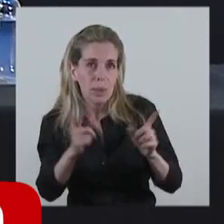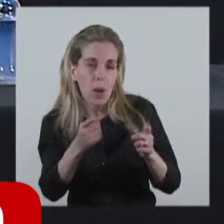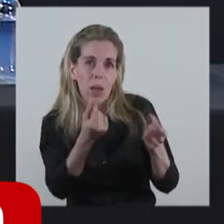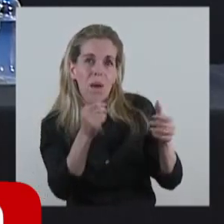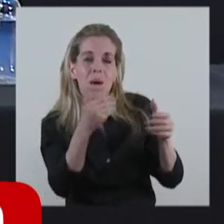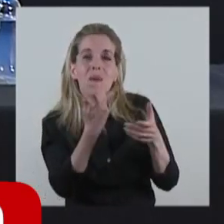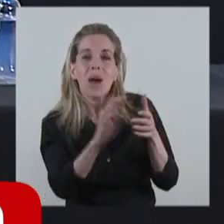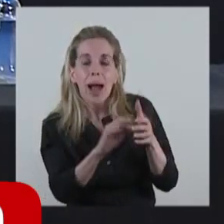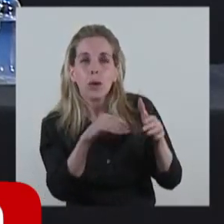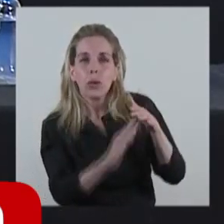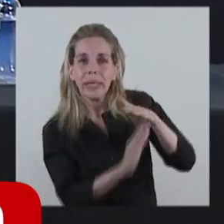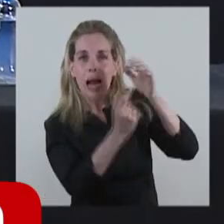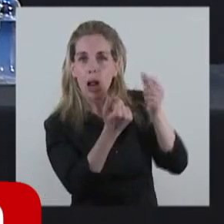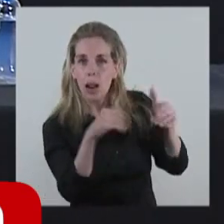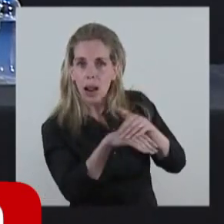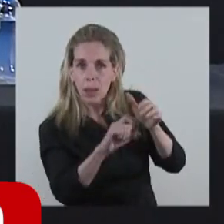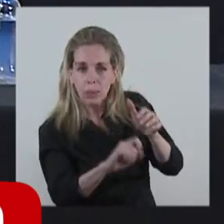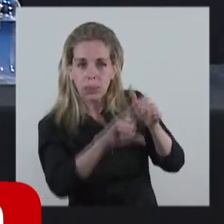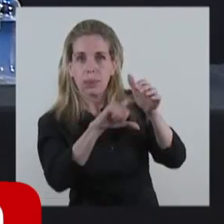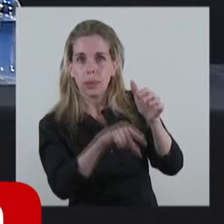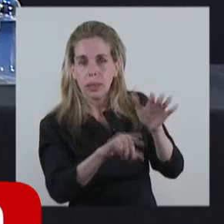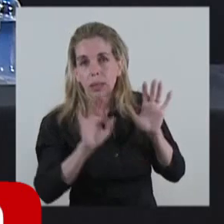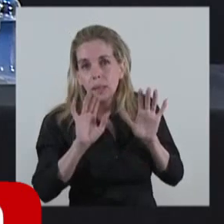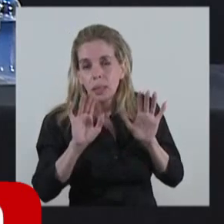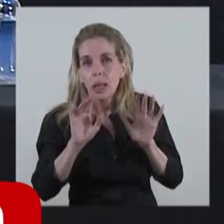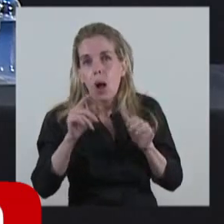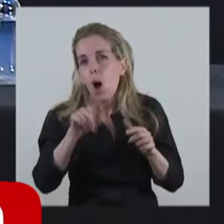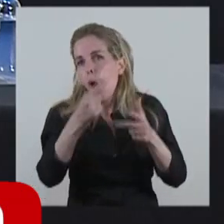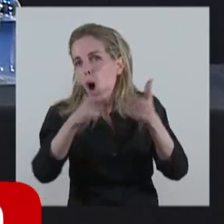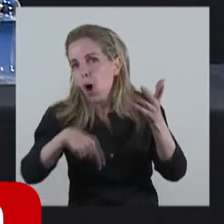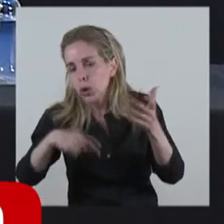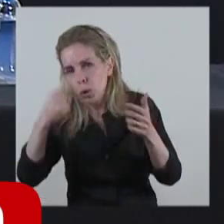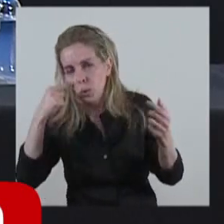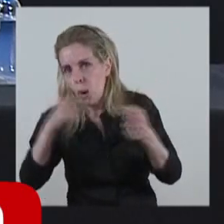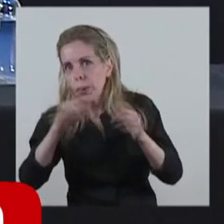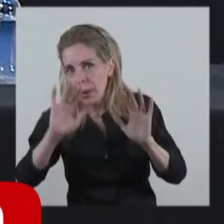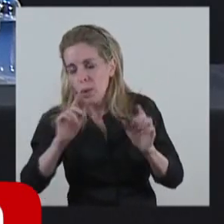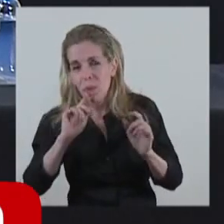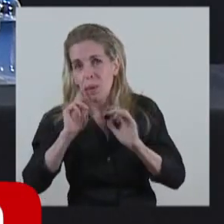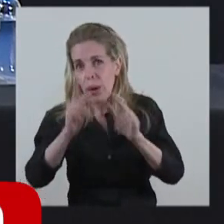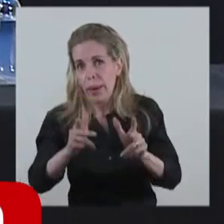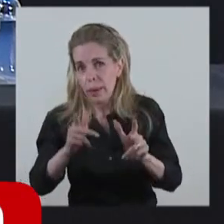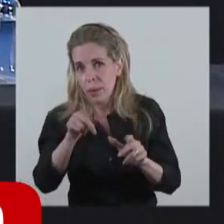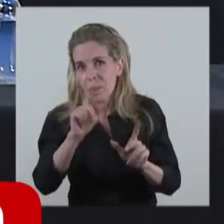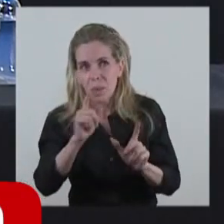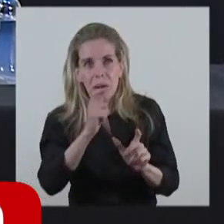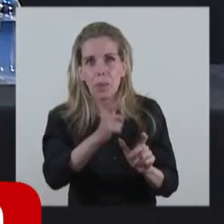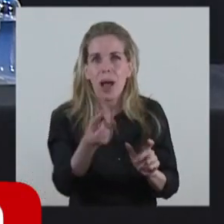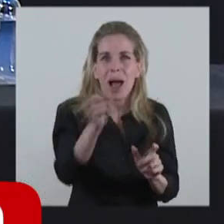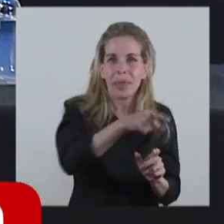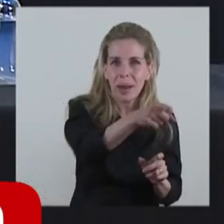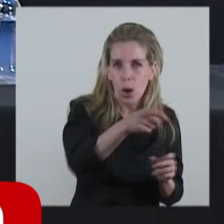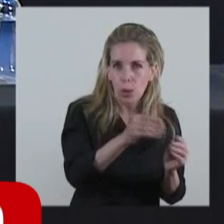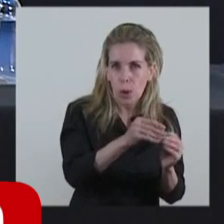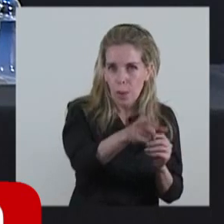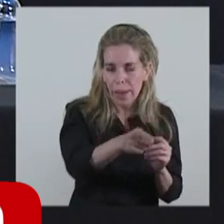reservas internacionales. El resto se va a ir, como digo, como respondía a la pregunta de su